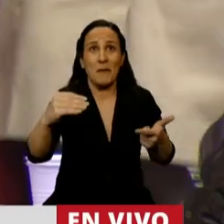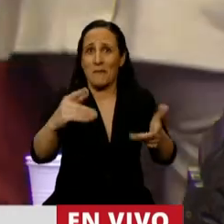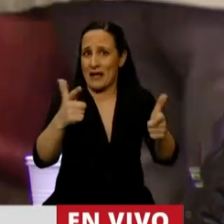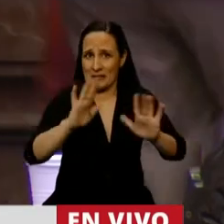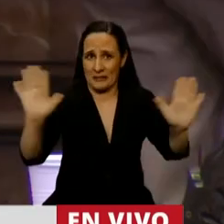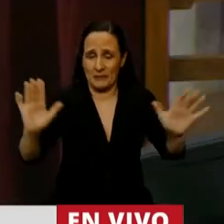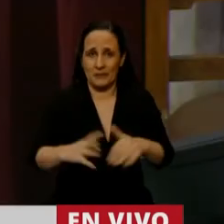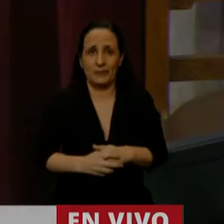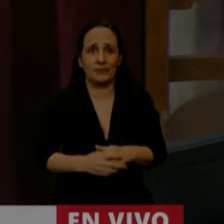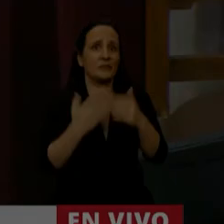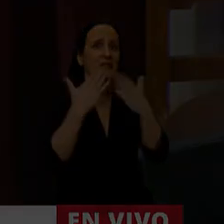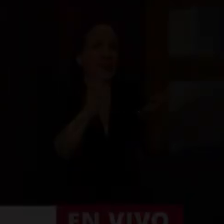Gracias, diputado.